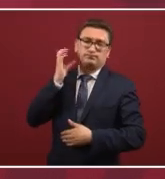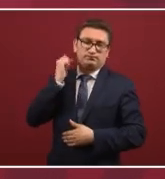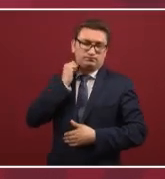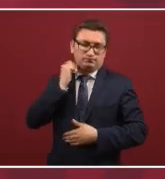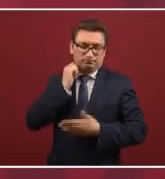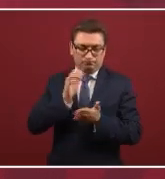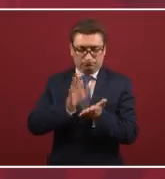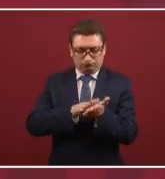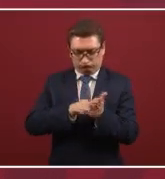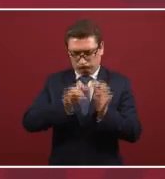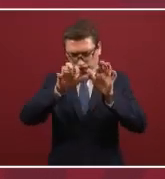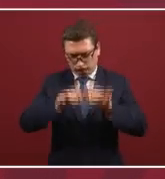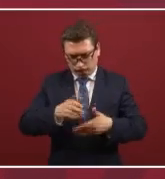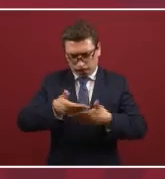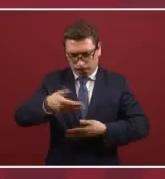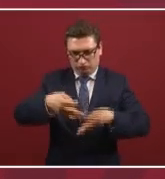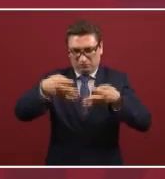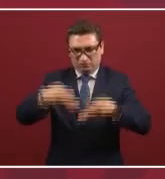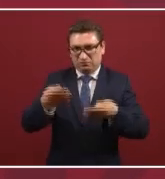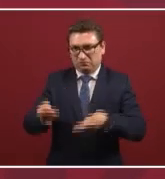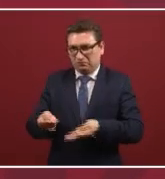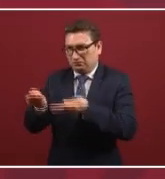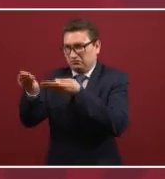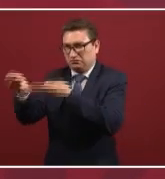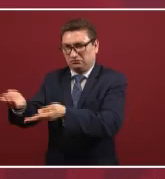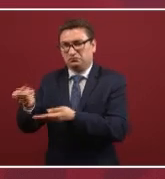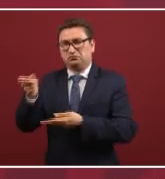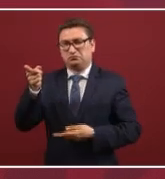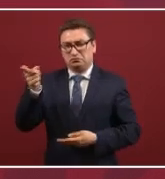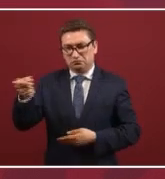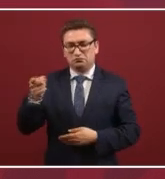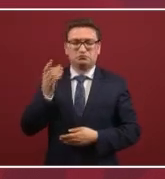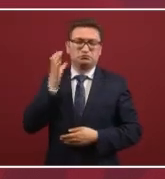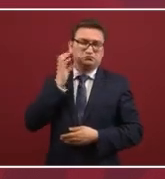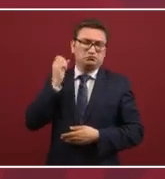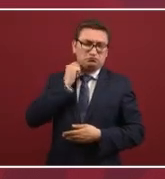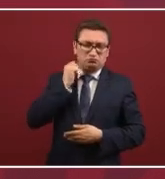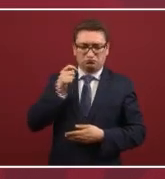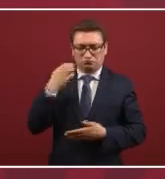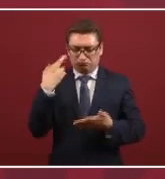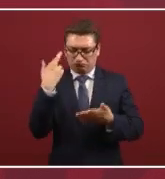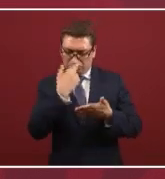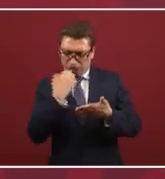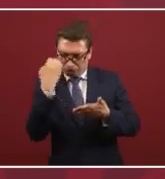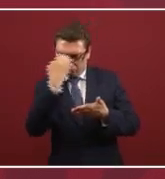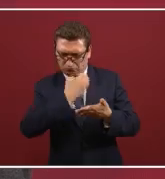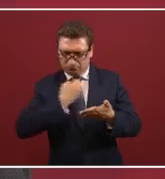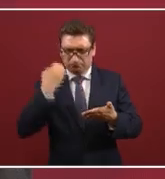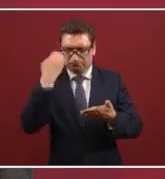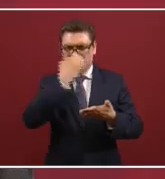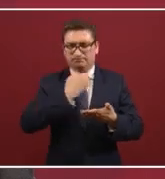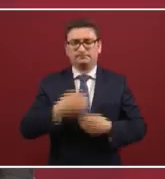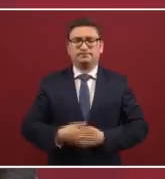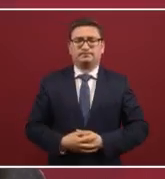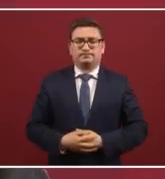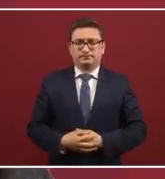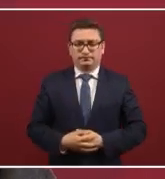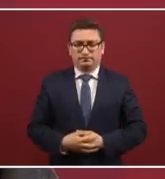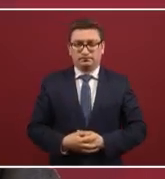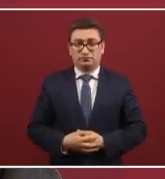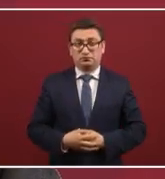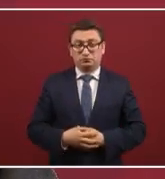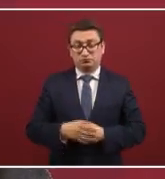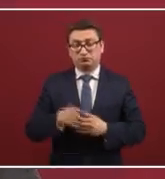el protocolo correspondiente, para que puedan iniciar, cuando así lo determinen, el proceso de discusión y, en su caso, de